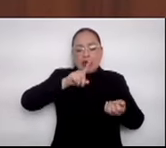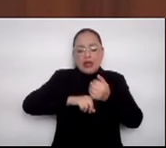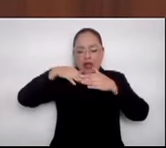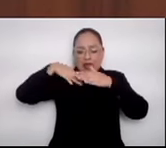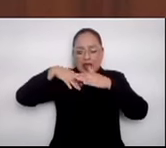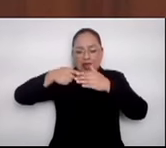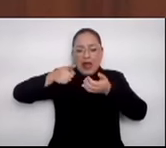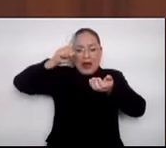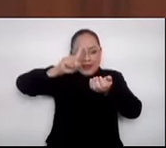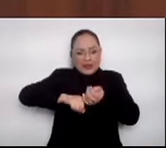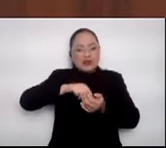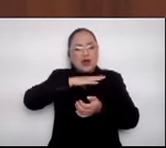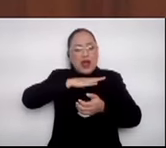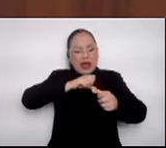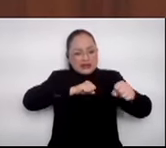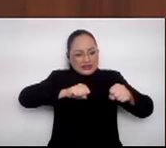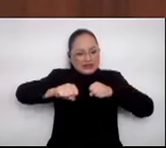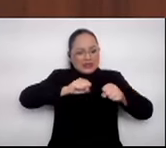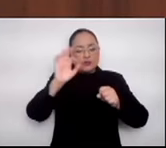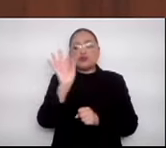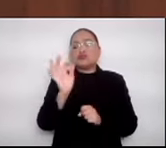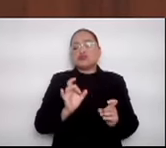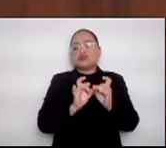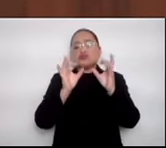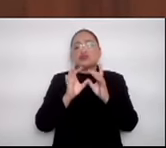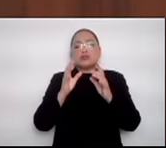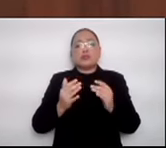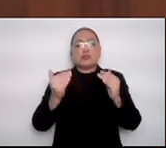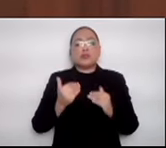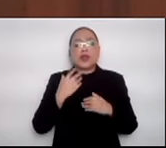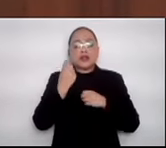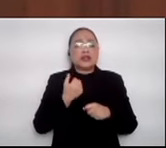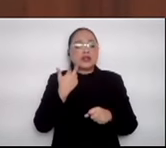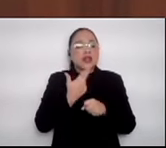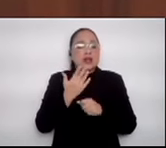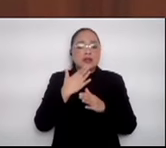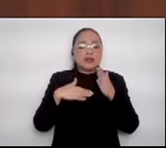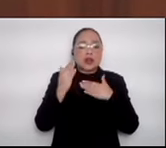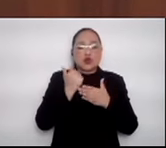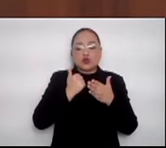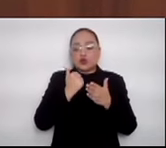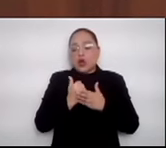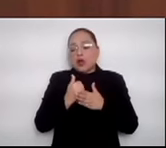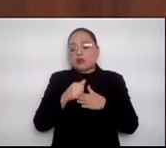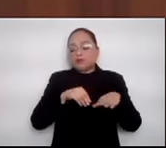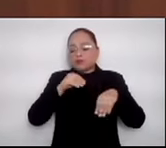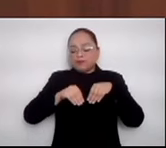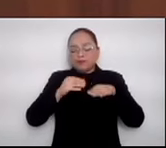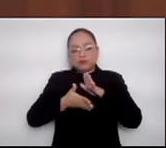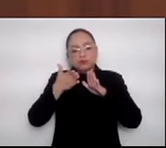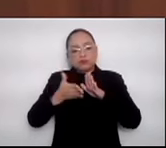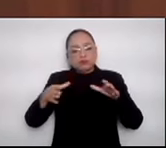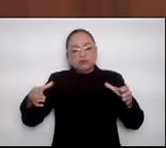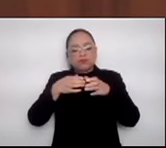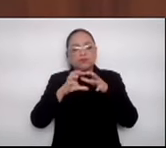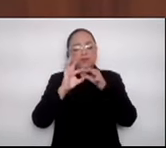ese sentido, y al ser la Secretaría de Desarrollo Urbano y Obra la dependencia del sector de la construcción,